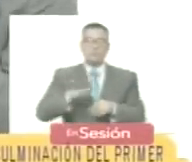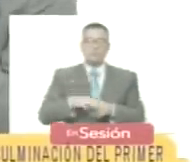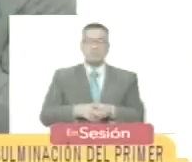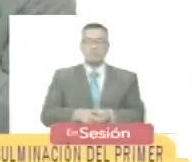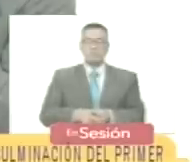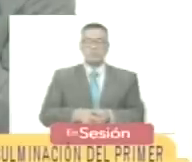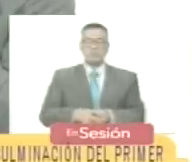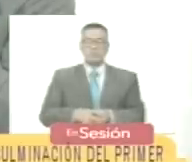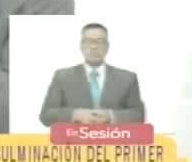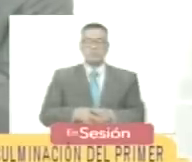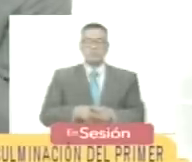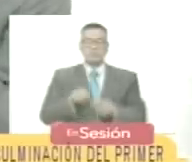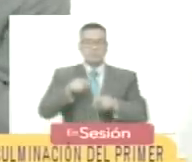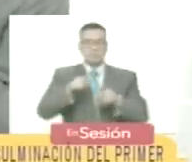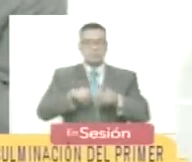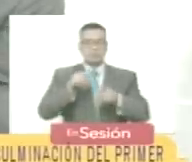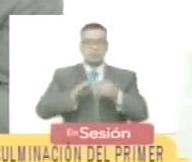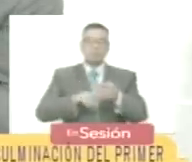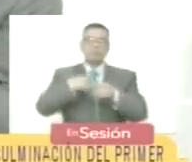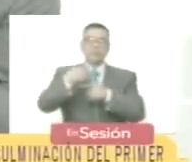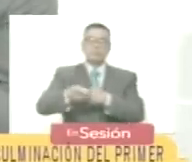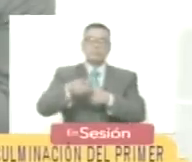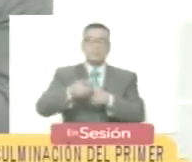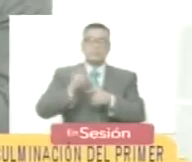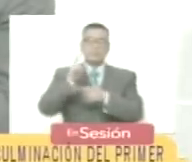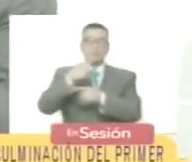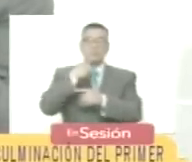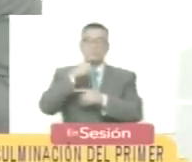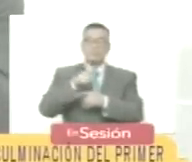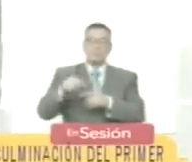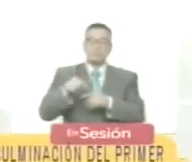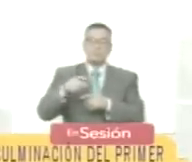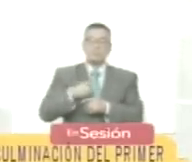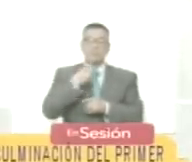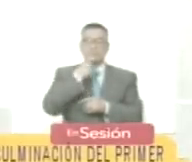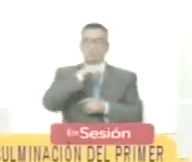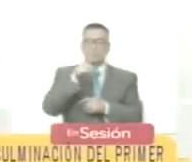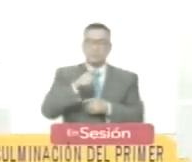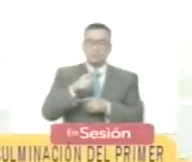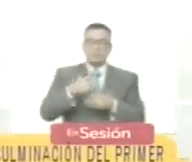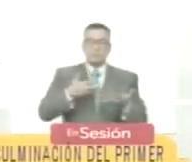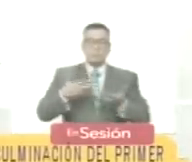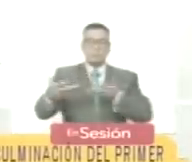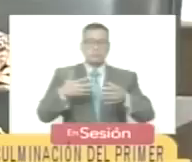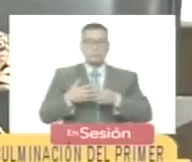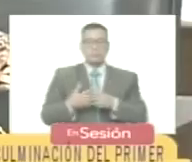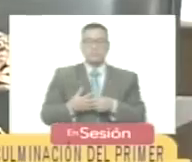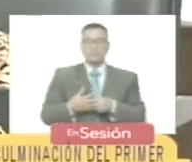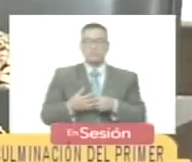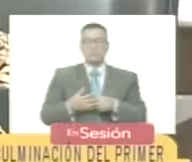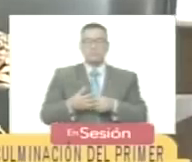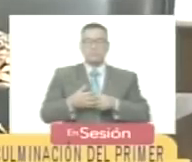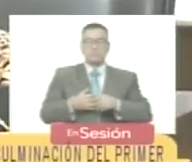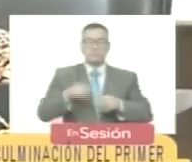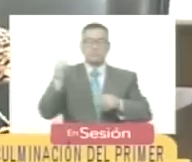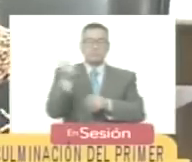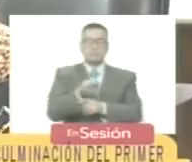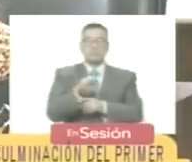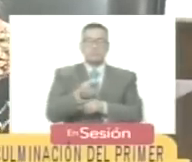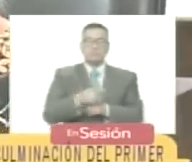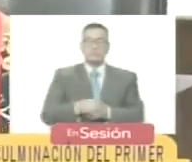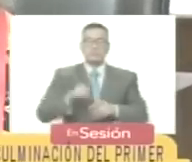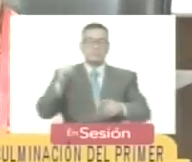En cambio, lo que de aquí salga para la consulta, para la nutrición, para el compartir, para el obligatorio,